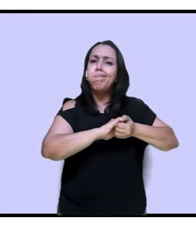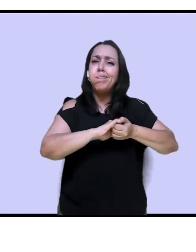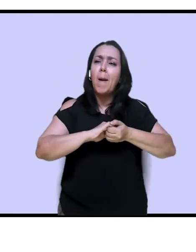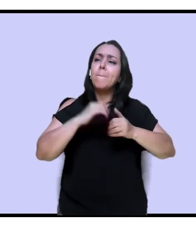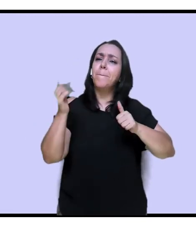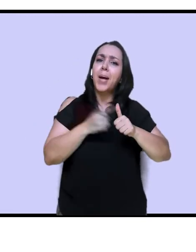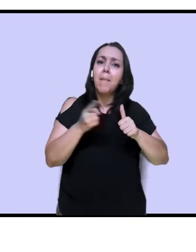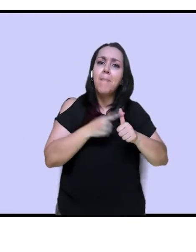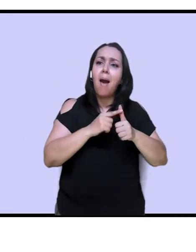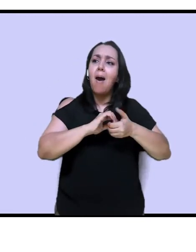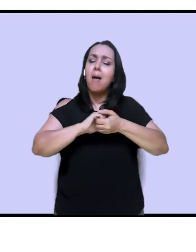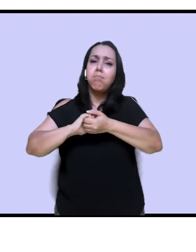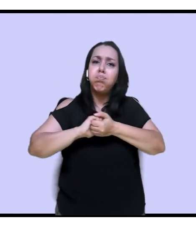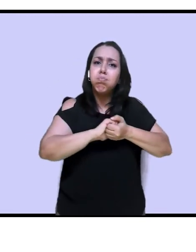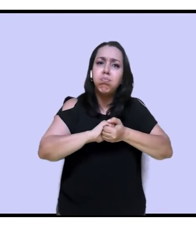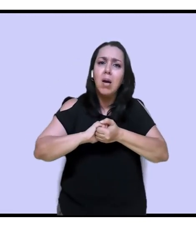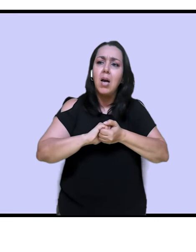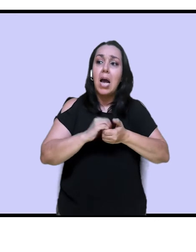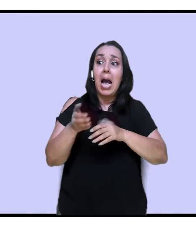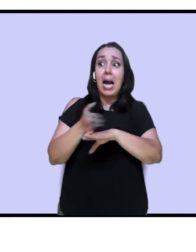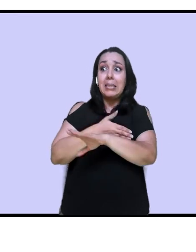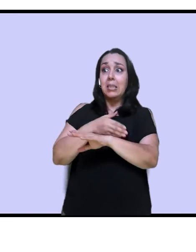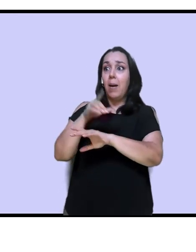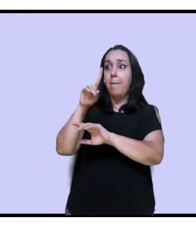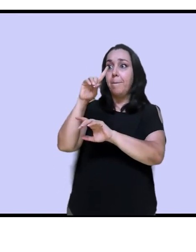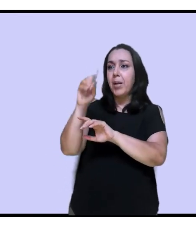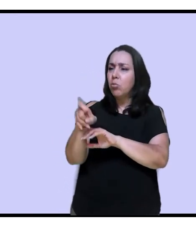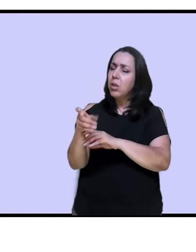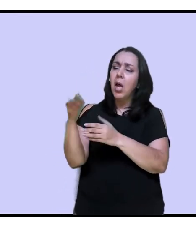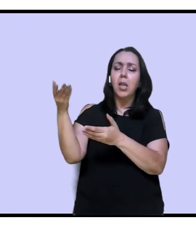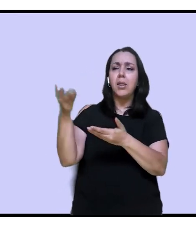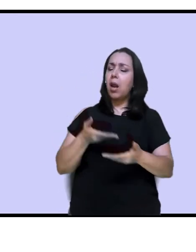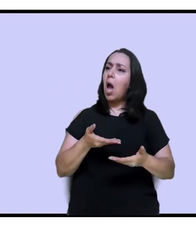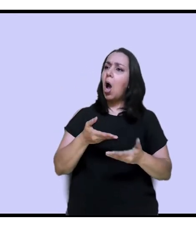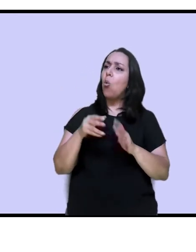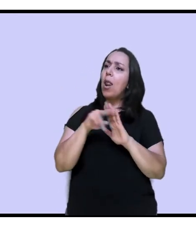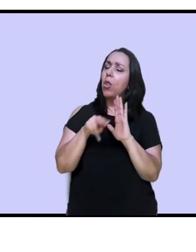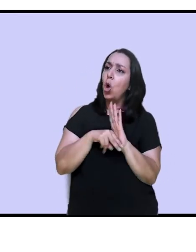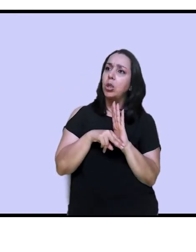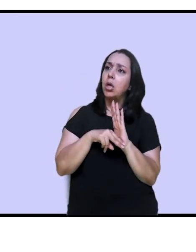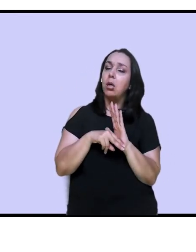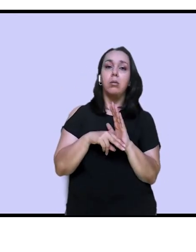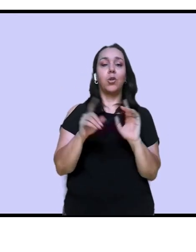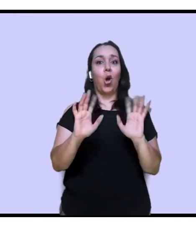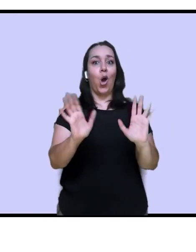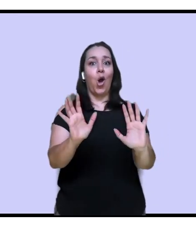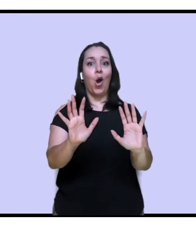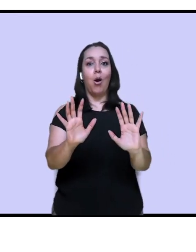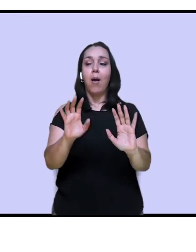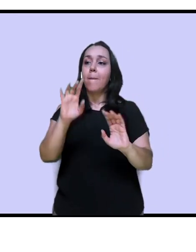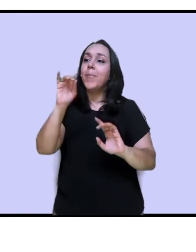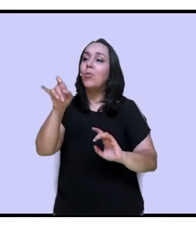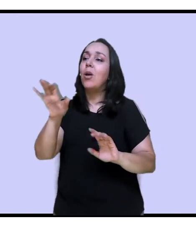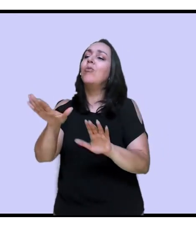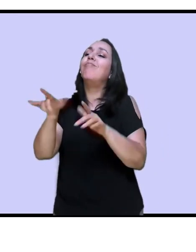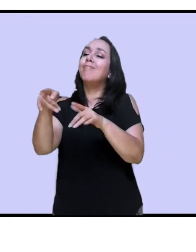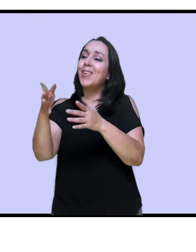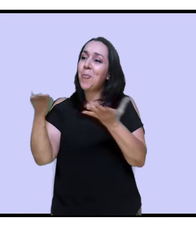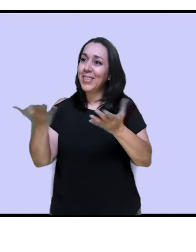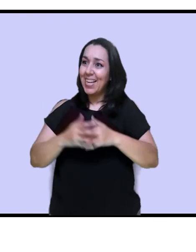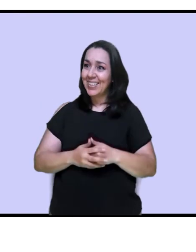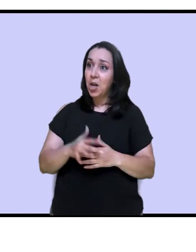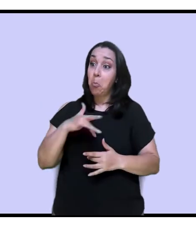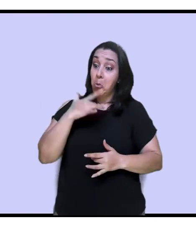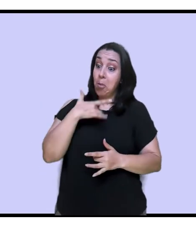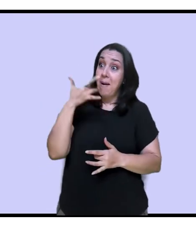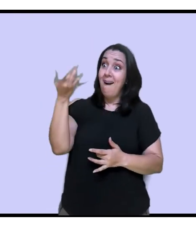que cualquier otra cosa. Antes de preguntar, ¿trajo la nota? Preguntemos, ¿cómo estás?